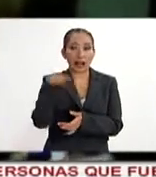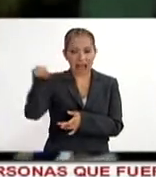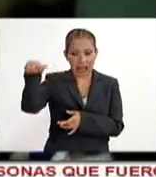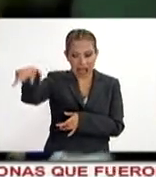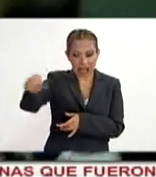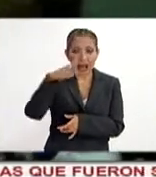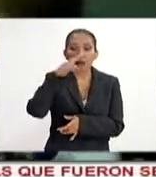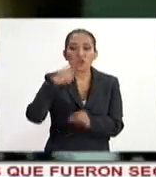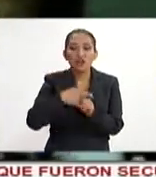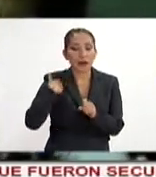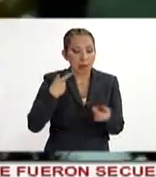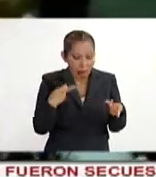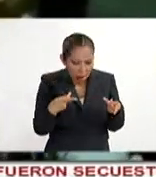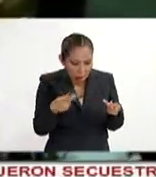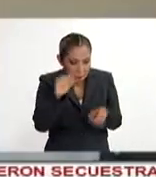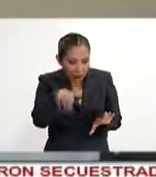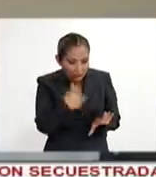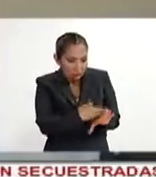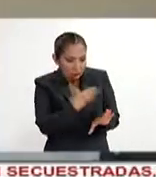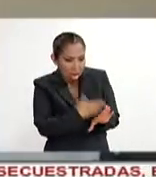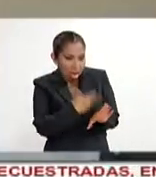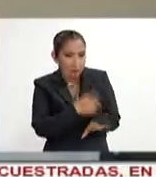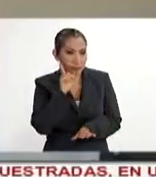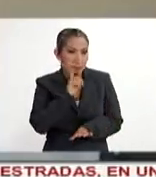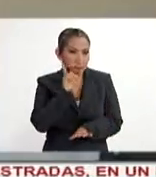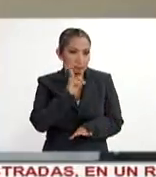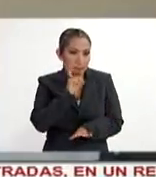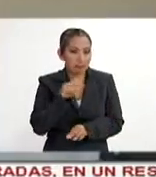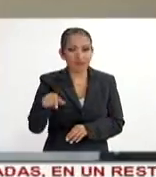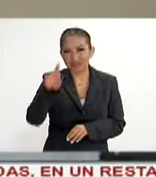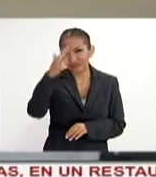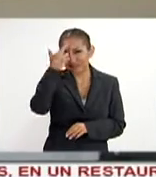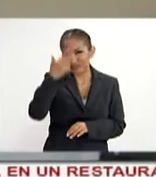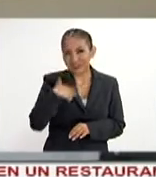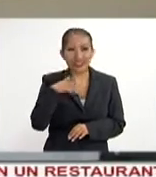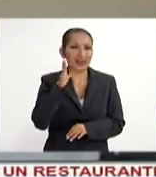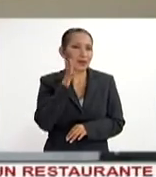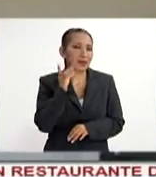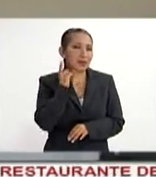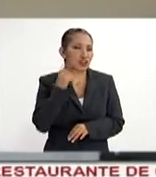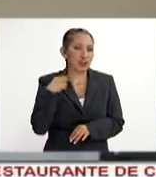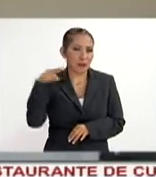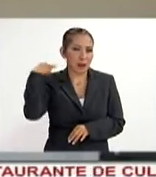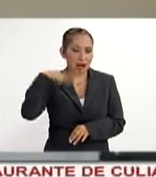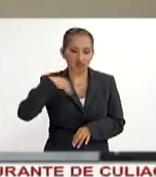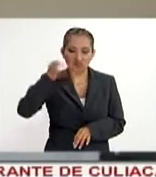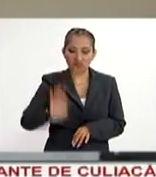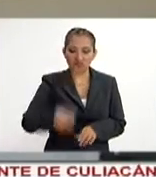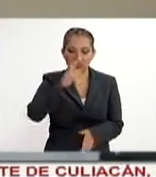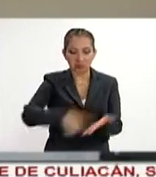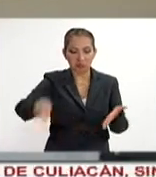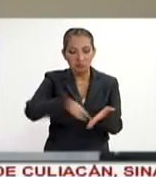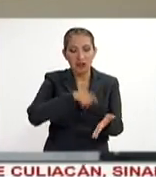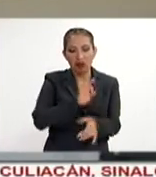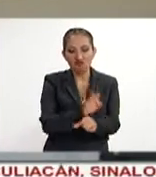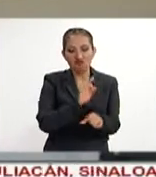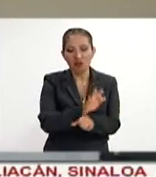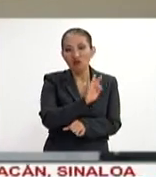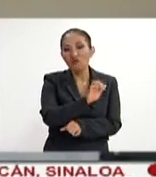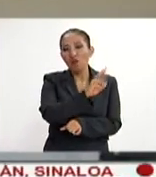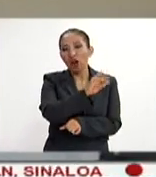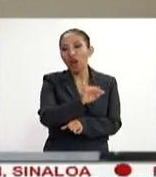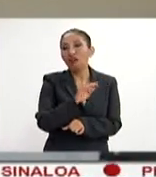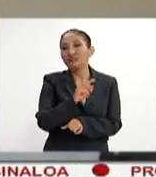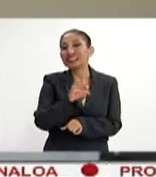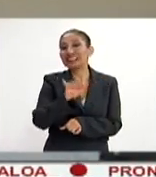ser la responsable de orquestar estos ataques en su contra. Recordemos que el Congreso de Veracruz aprobó el lunes quitarle el fuero luego de que la